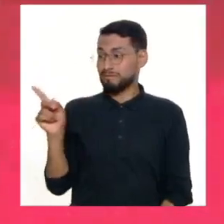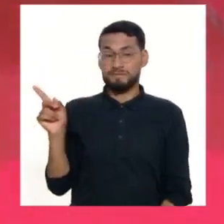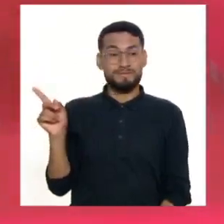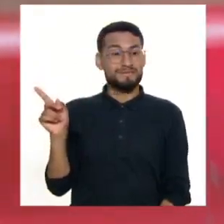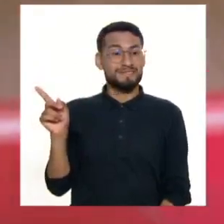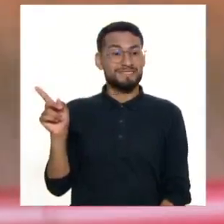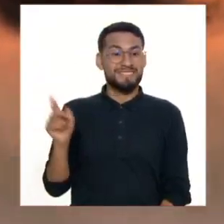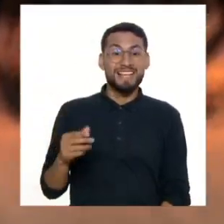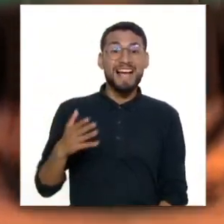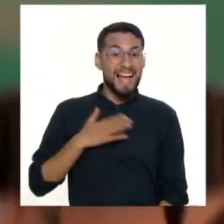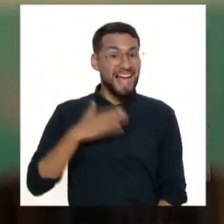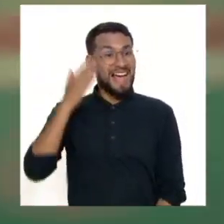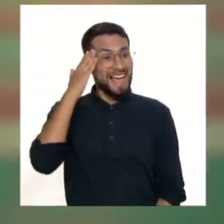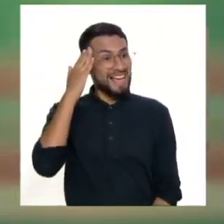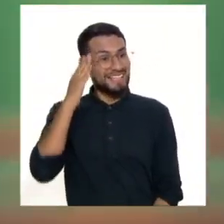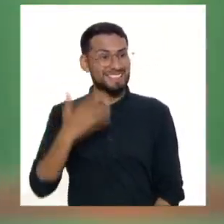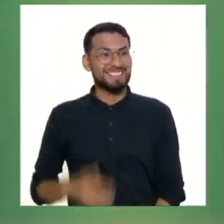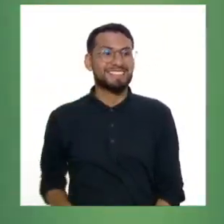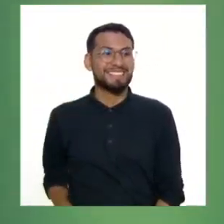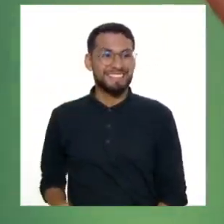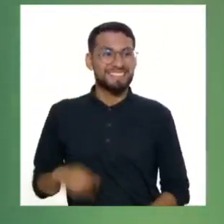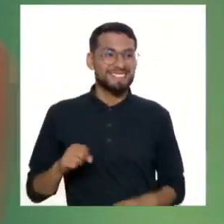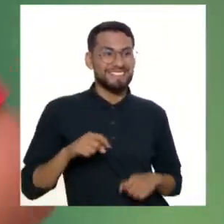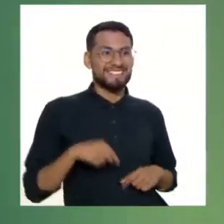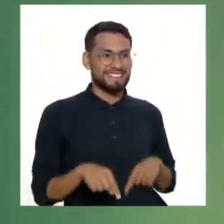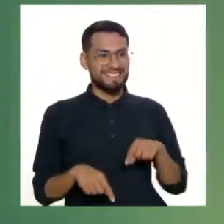¡Eso sí sabemos! ¡Eso! Sí, eso sí.